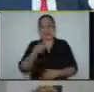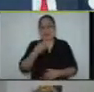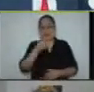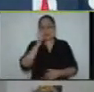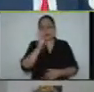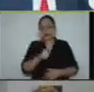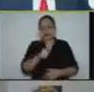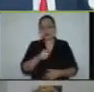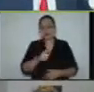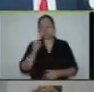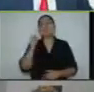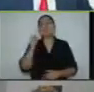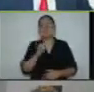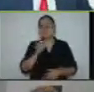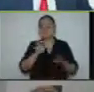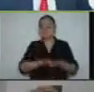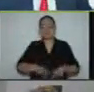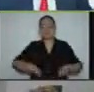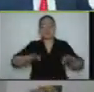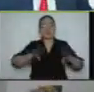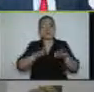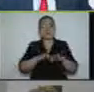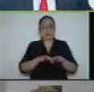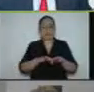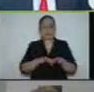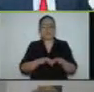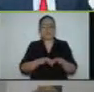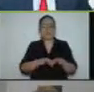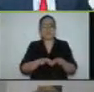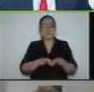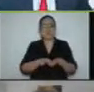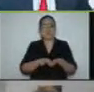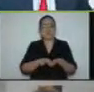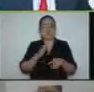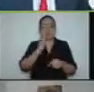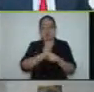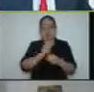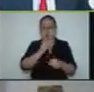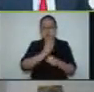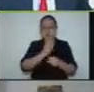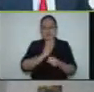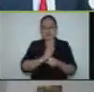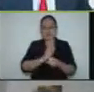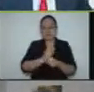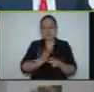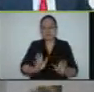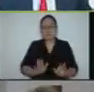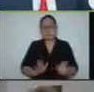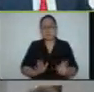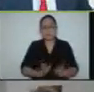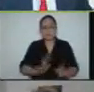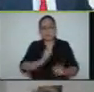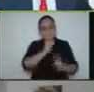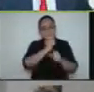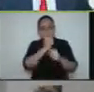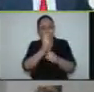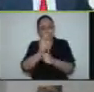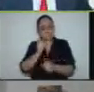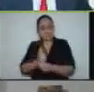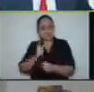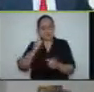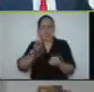es importante que se identifiquen conductas que pudieran